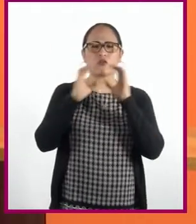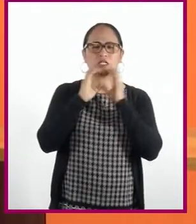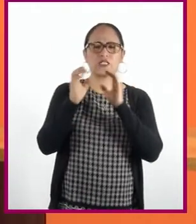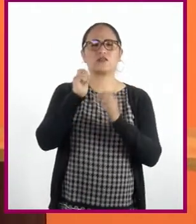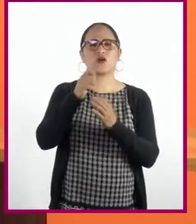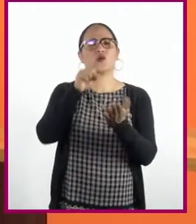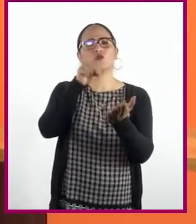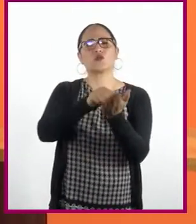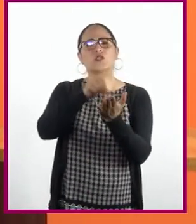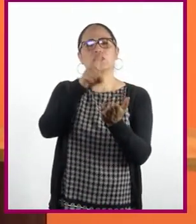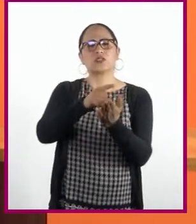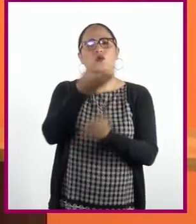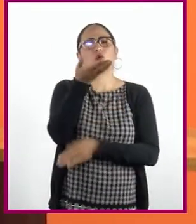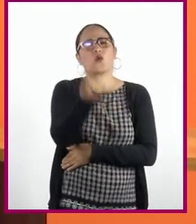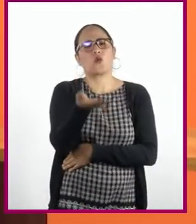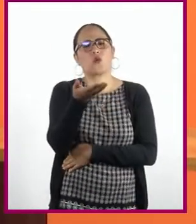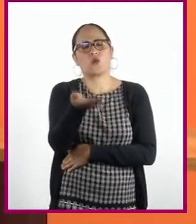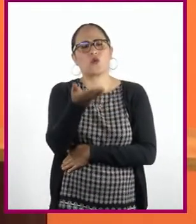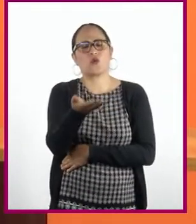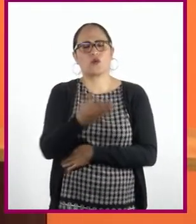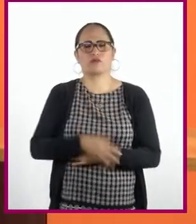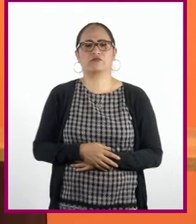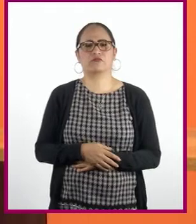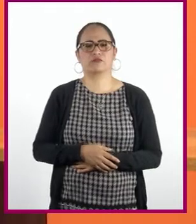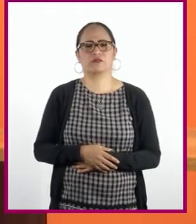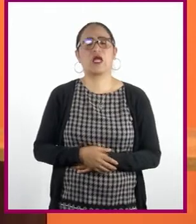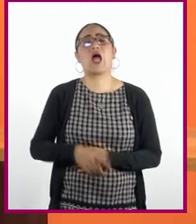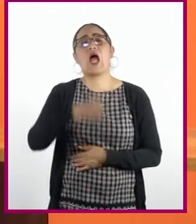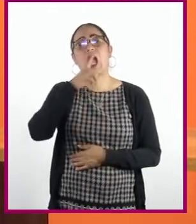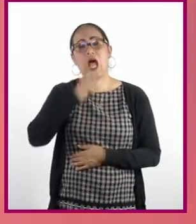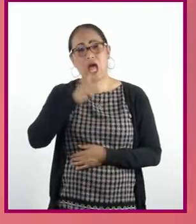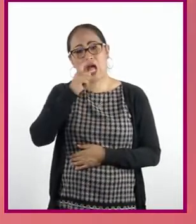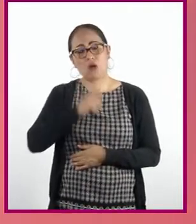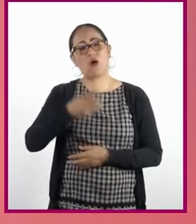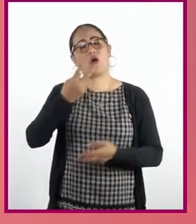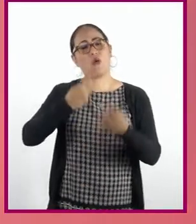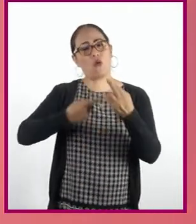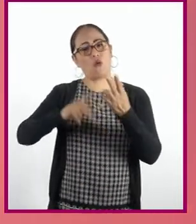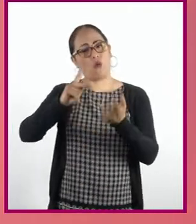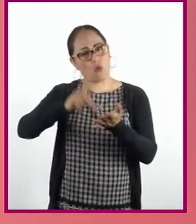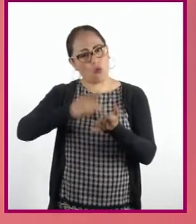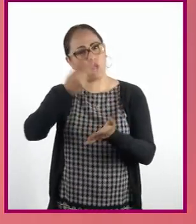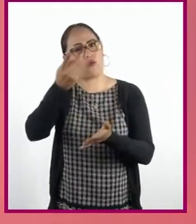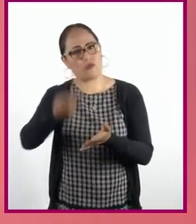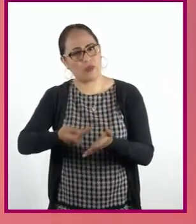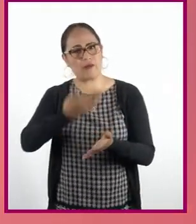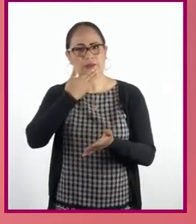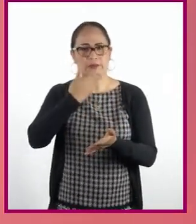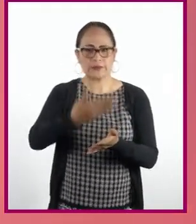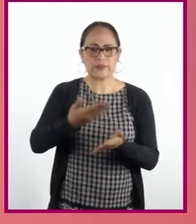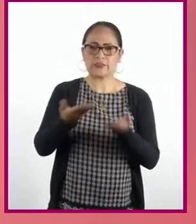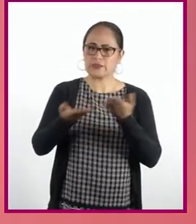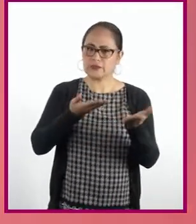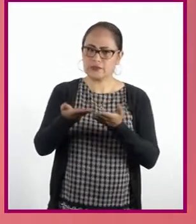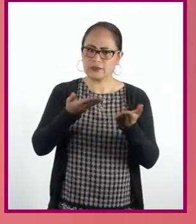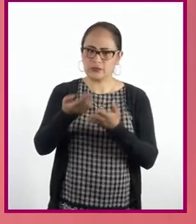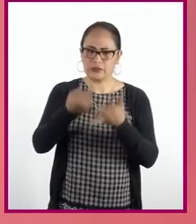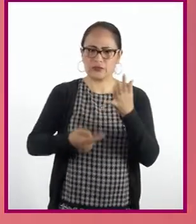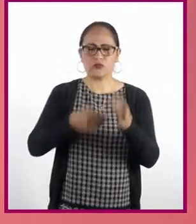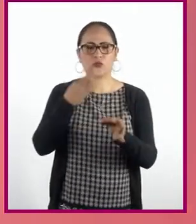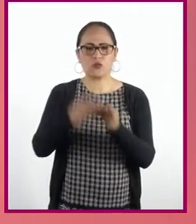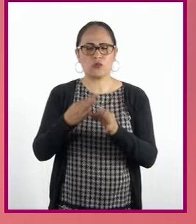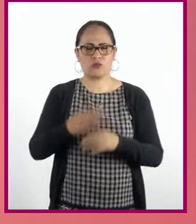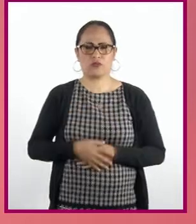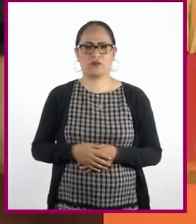solicitud. En este caso, la restitución del servicio de agua. ¿Observas algo más que pueda ser útil para